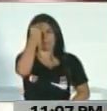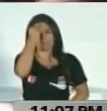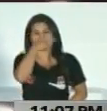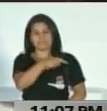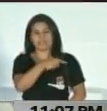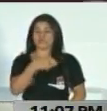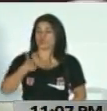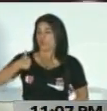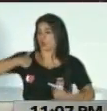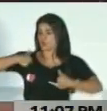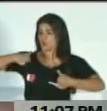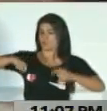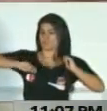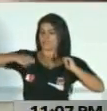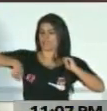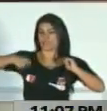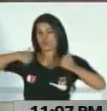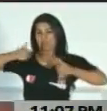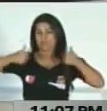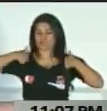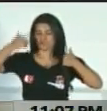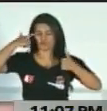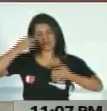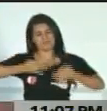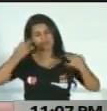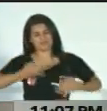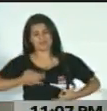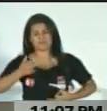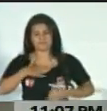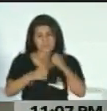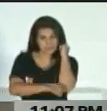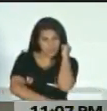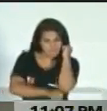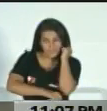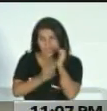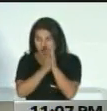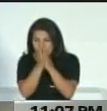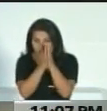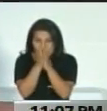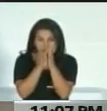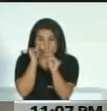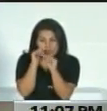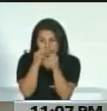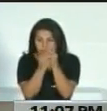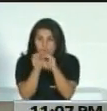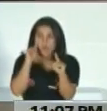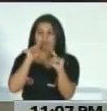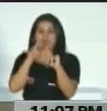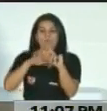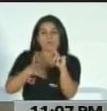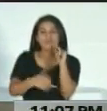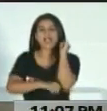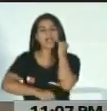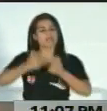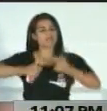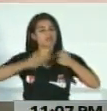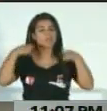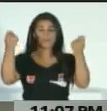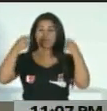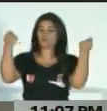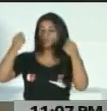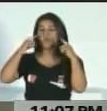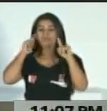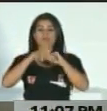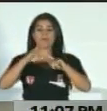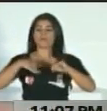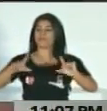quiero ser el candidato. Y yo sé que voy a hacer mis trampitas de siempre para ser el candidato más publicitado, para imponer